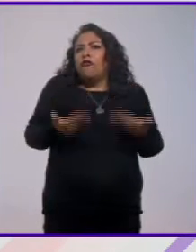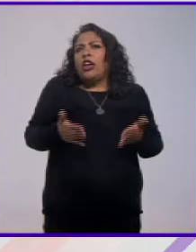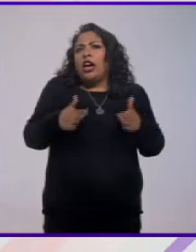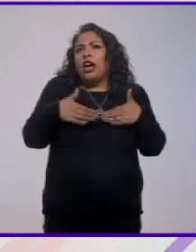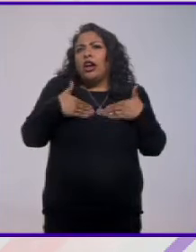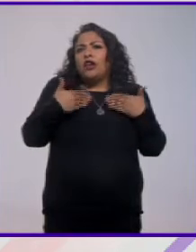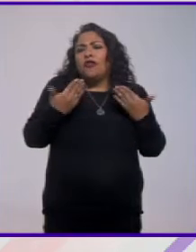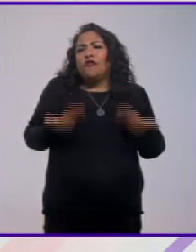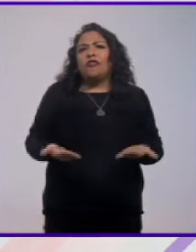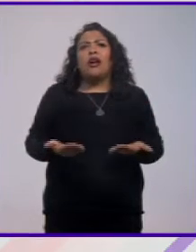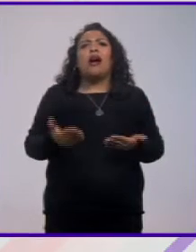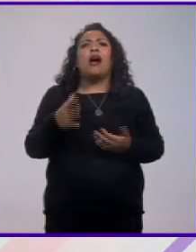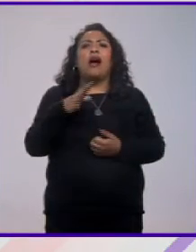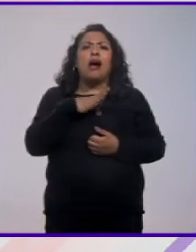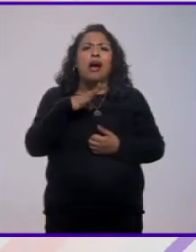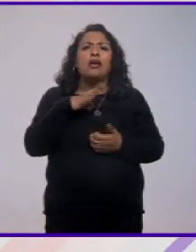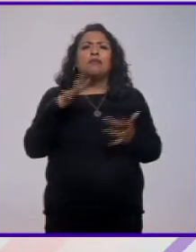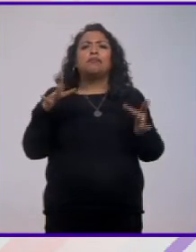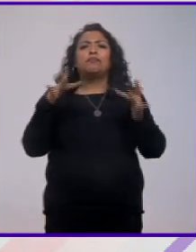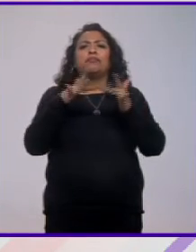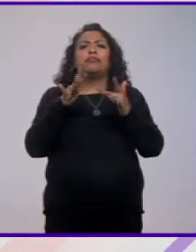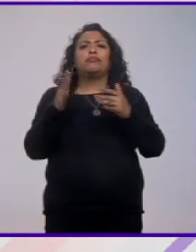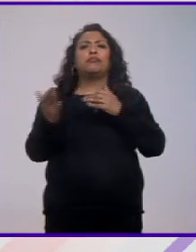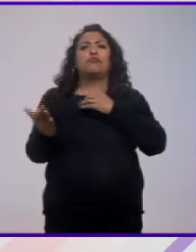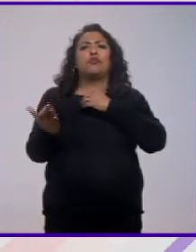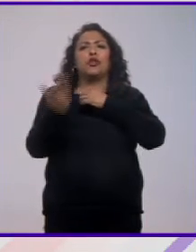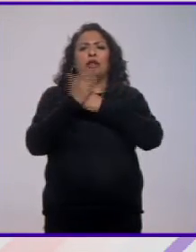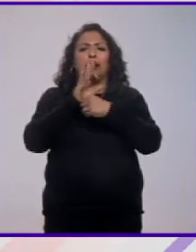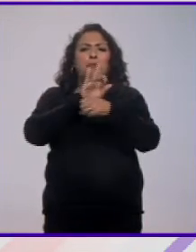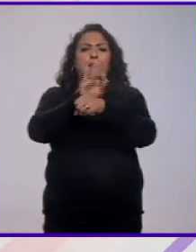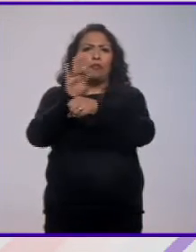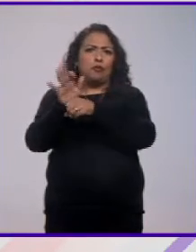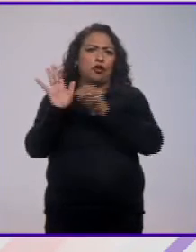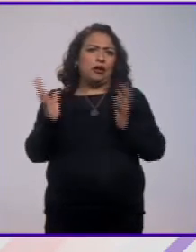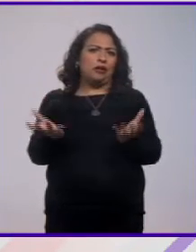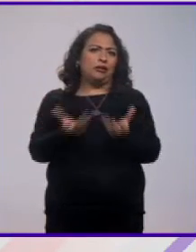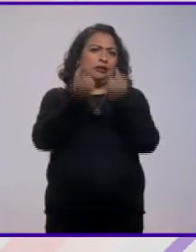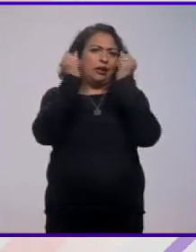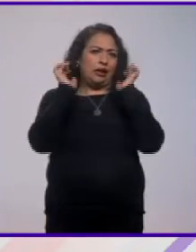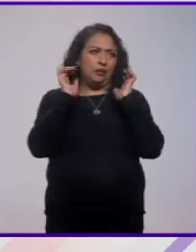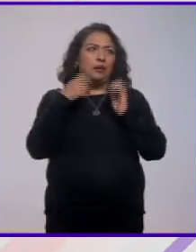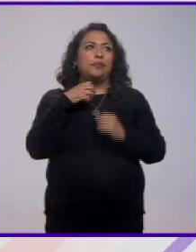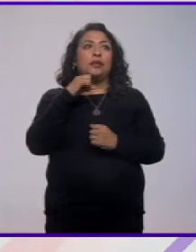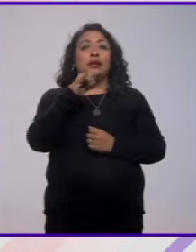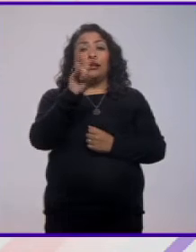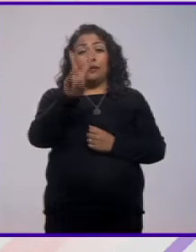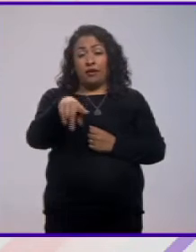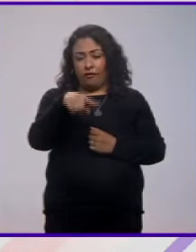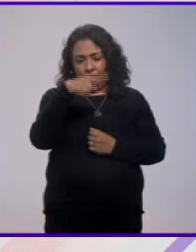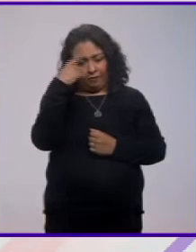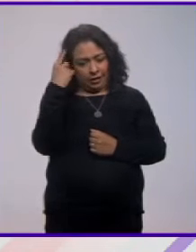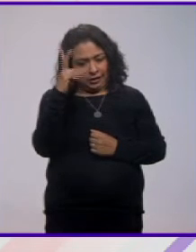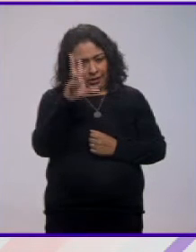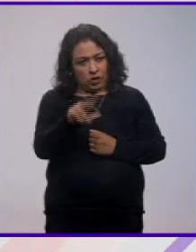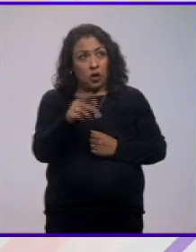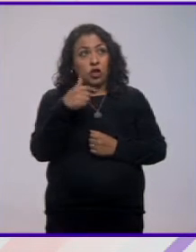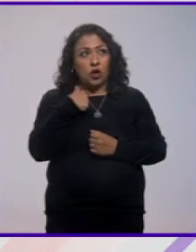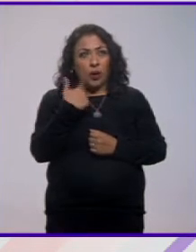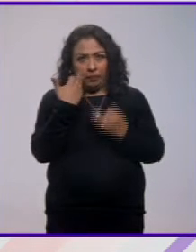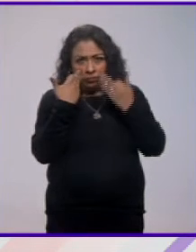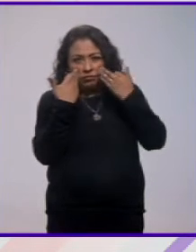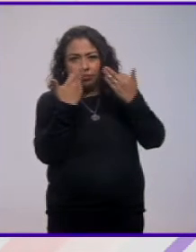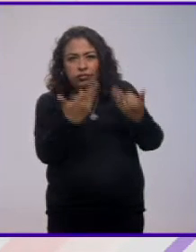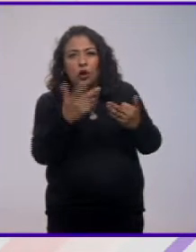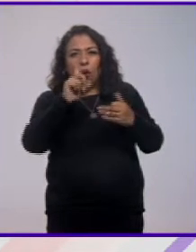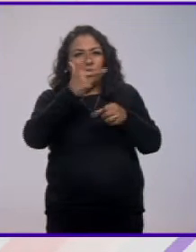Confiar en que va a haber una red protectora que te va a salvar, ¿no? Sí. Además no ha sido nada fácil, digo, a mí me tocó estar